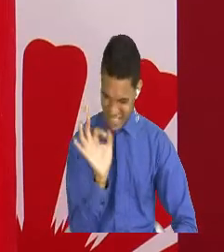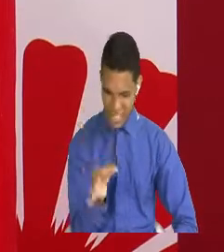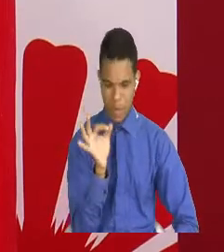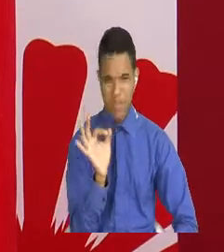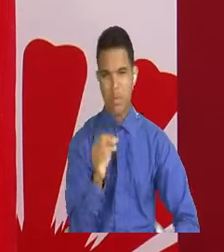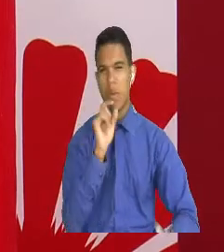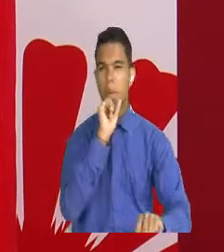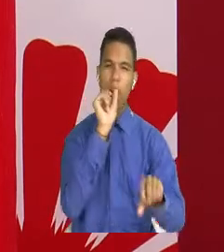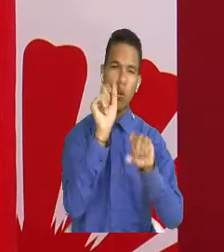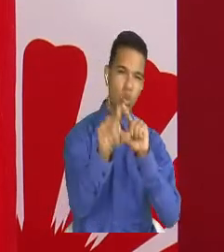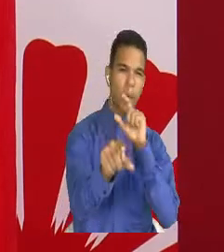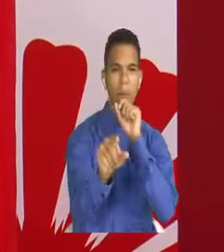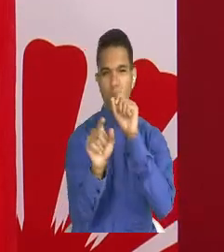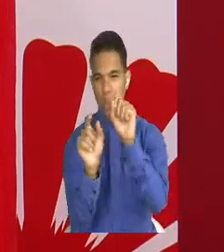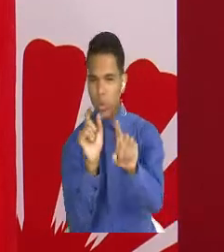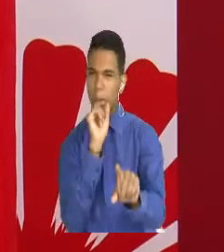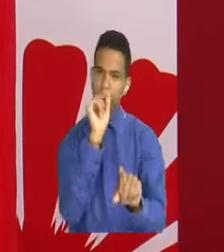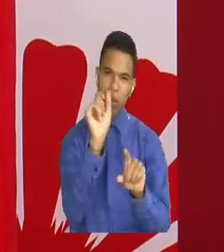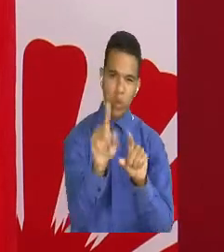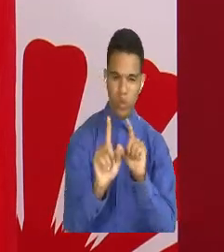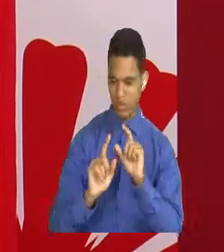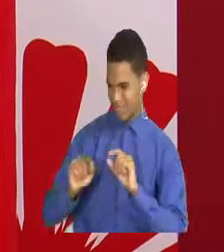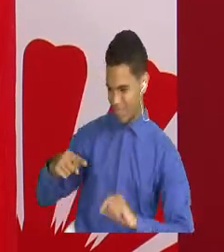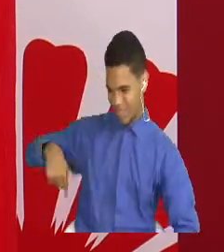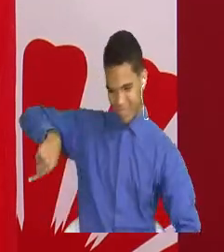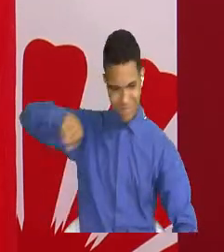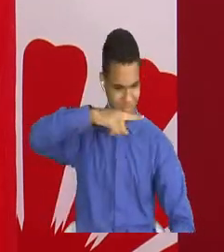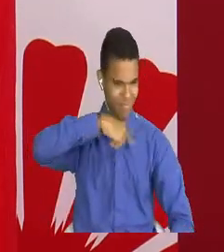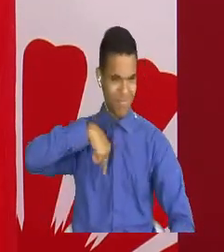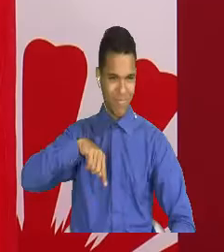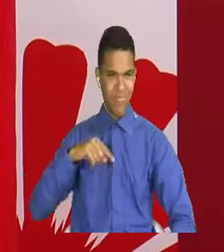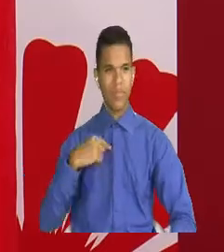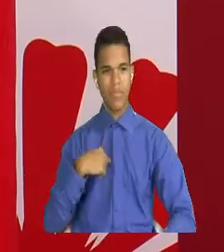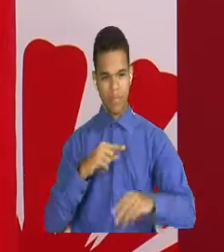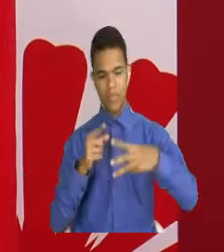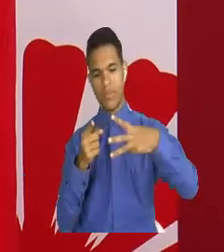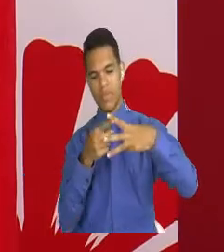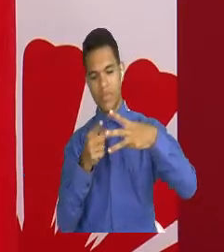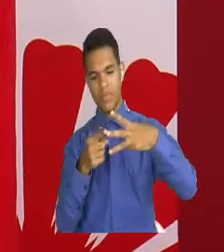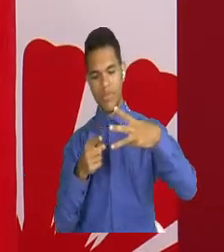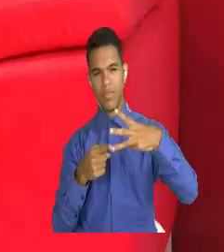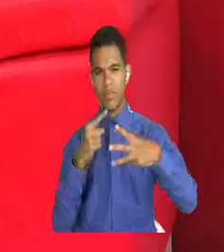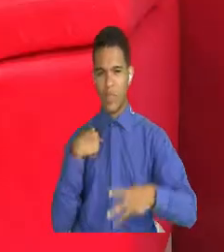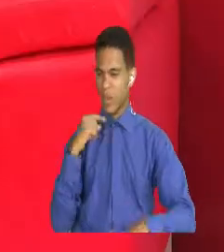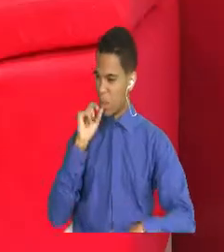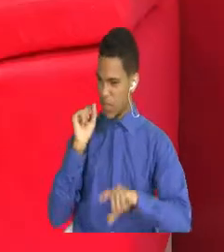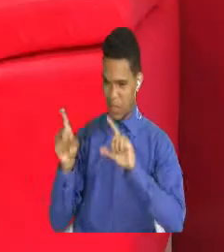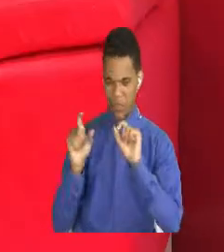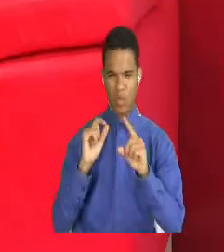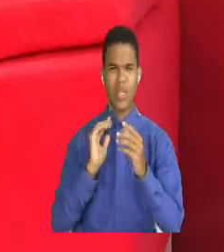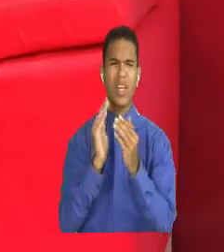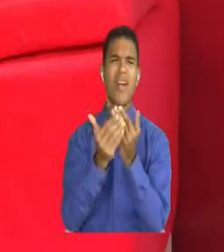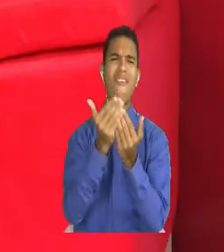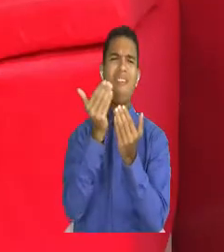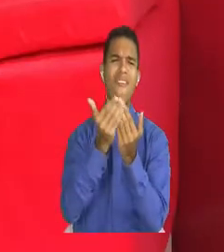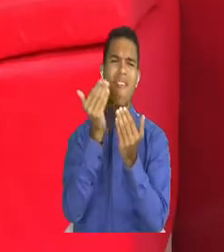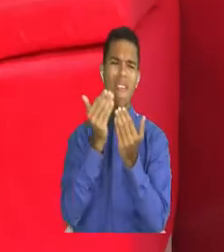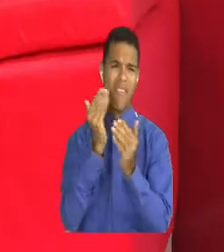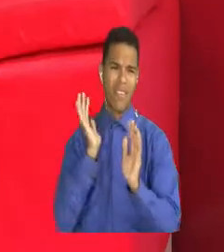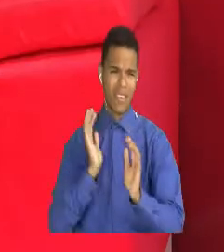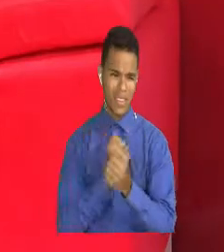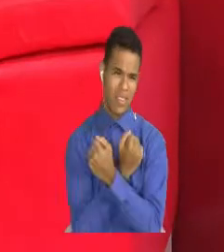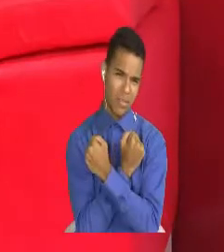unas preguntitas de más para nuestros invitados. Y bueno, hoy preparé 3 preguntas súper fáciles, con muchísimo cariño para ti.